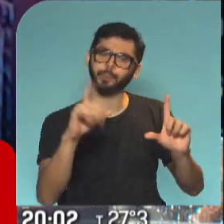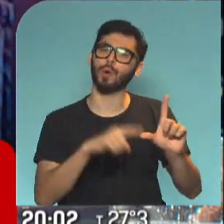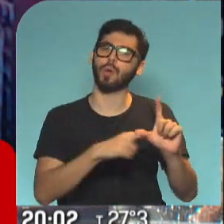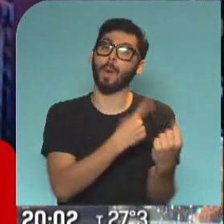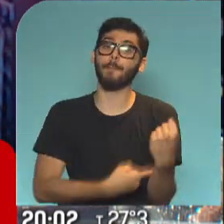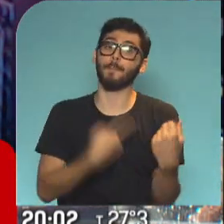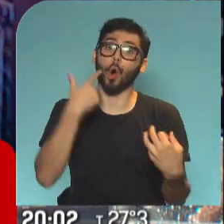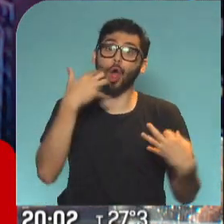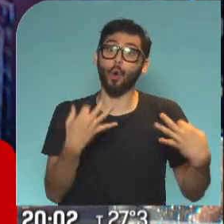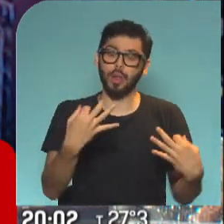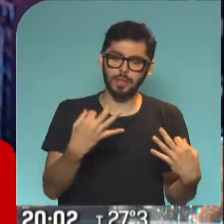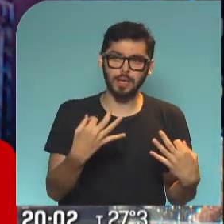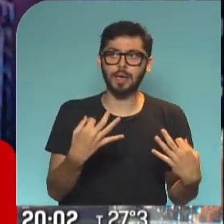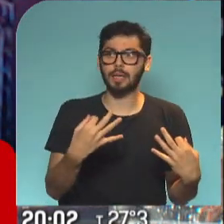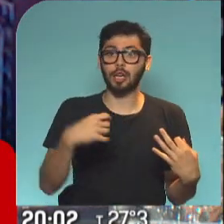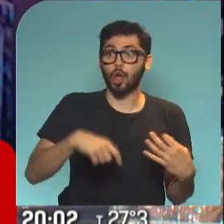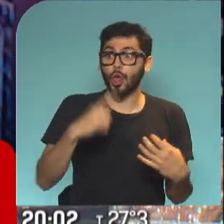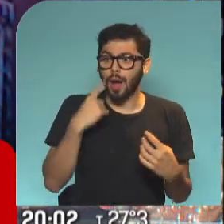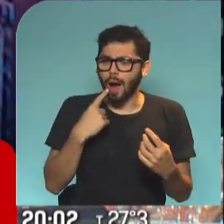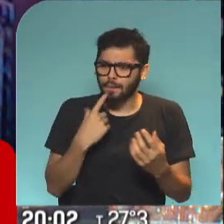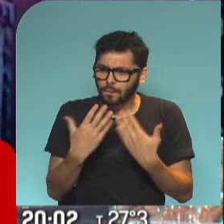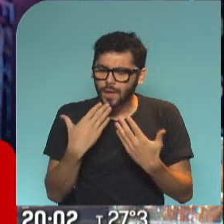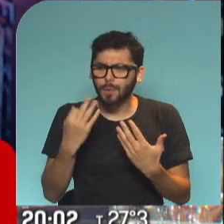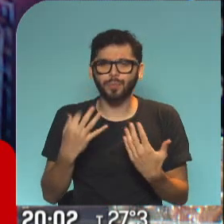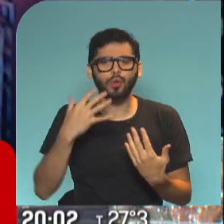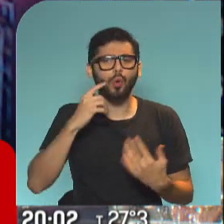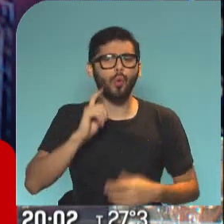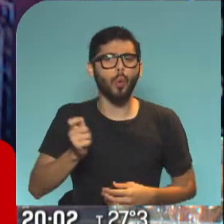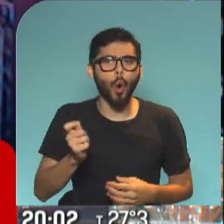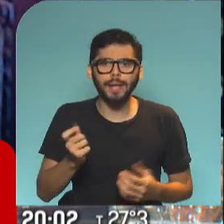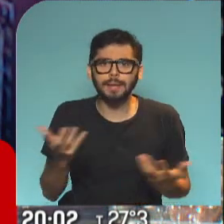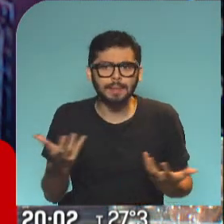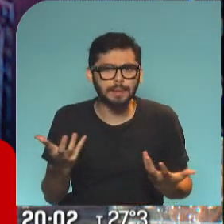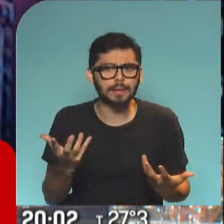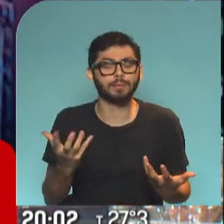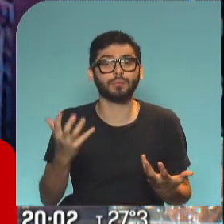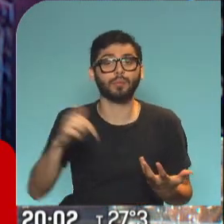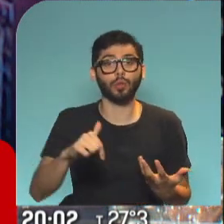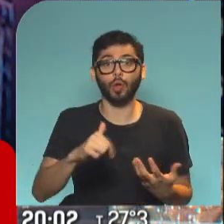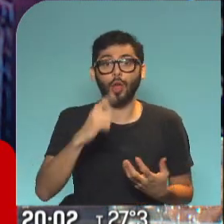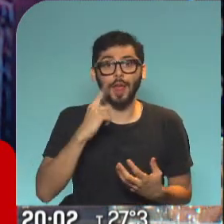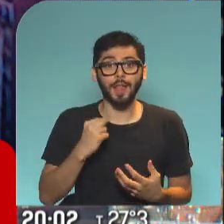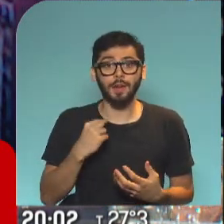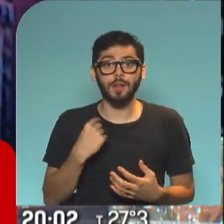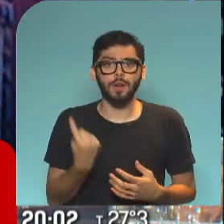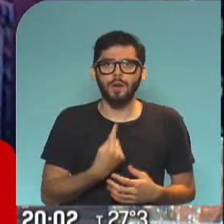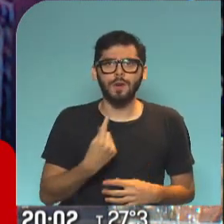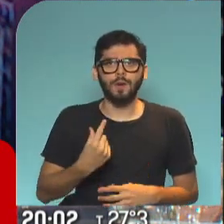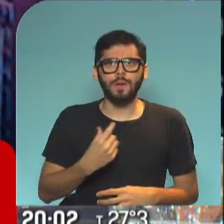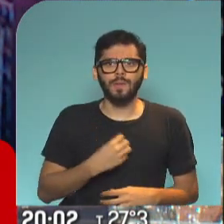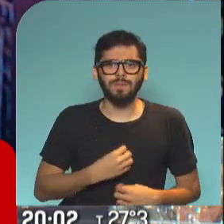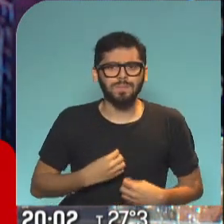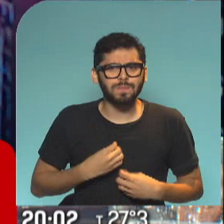empezamos a hablar de jueces puntualmente un día que nos llevó a tener ganas como teníamos ya hace tiempo